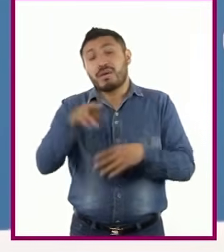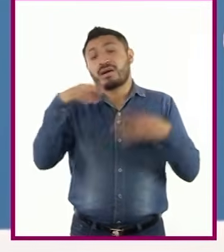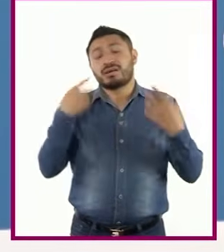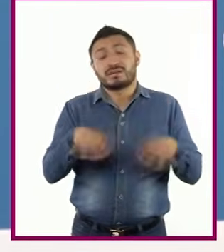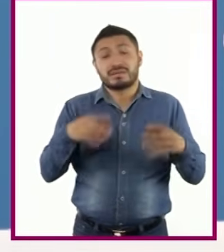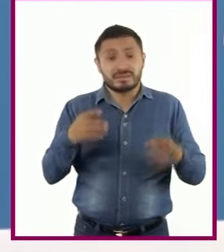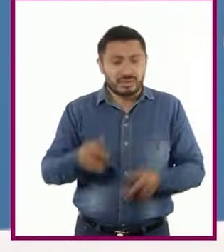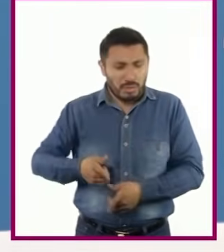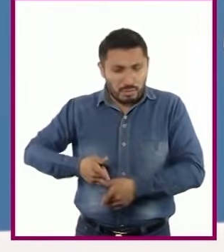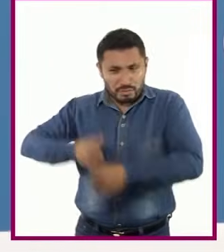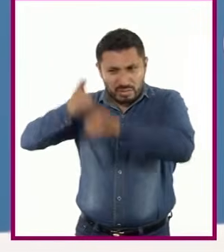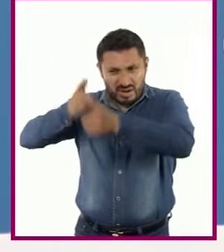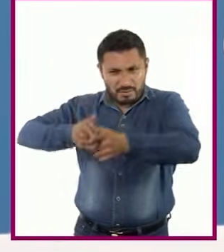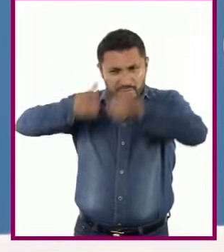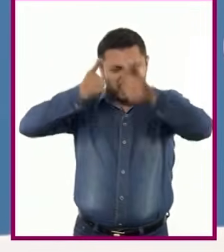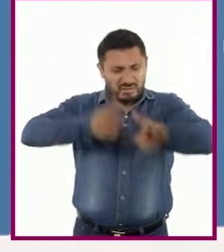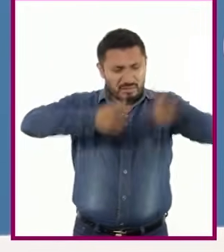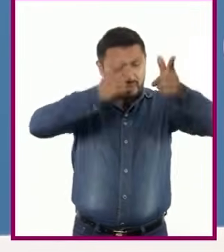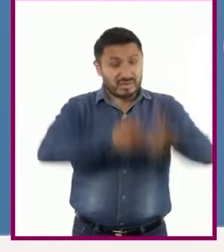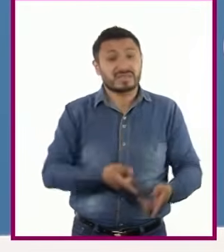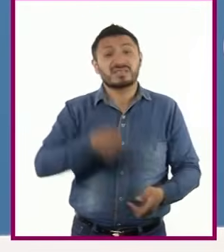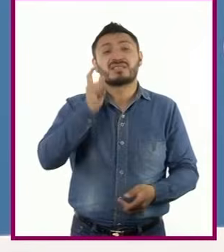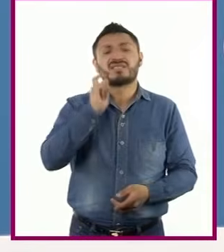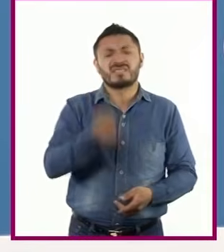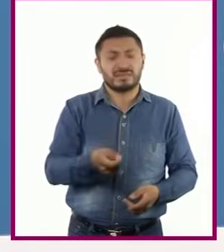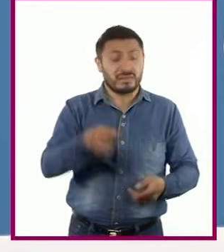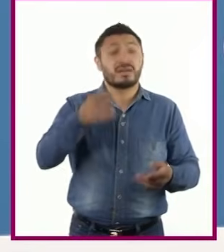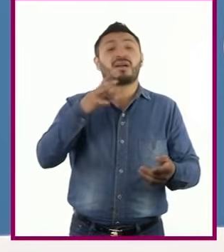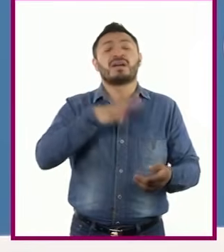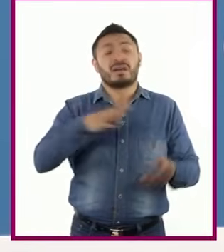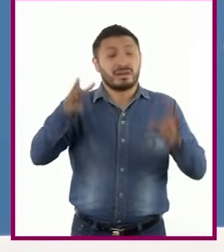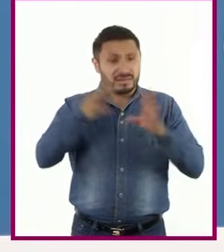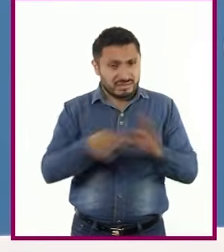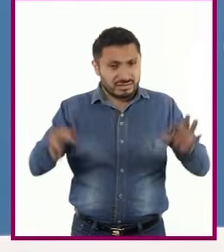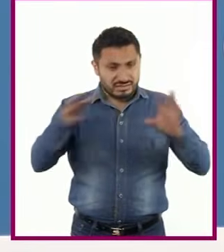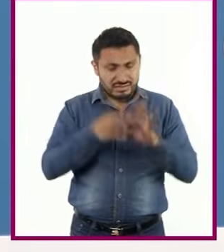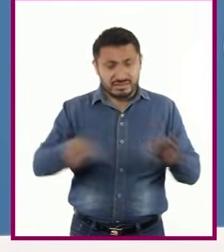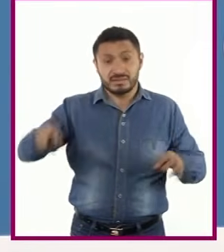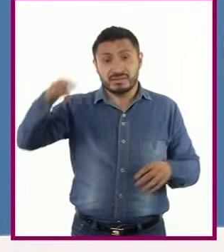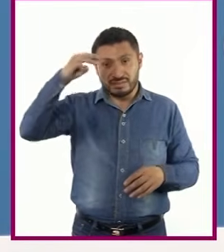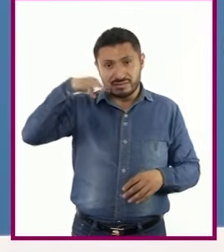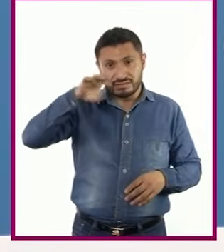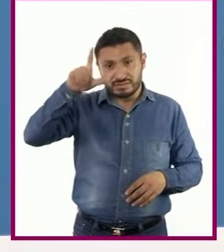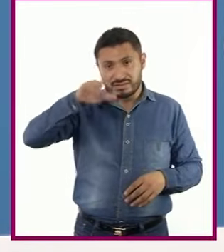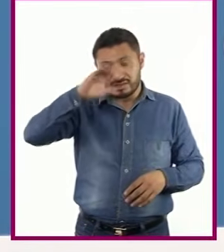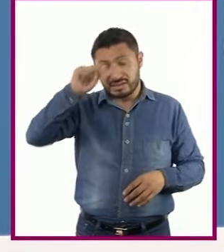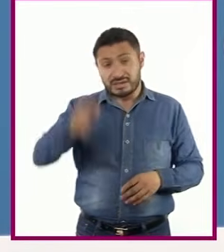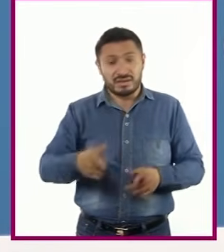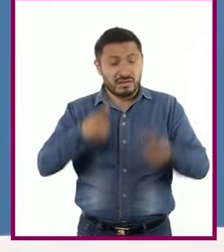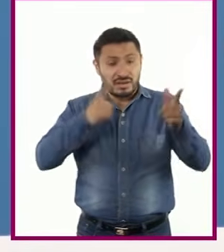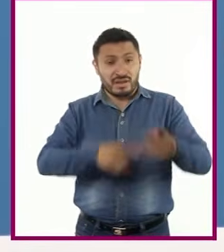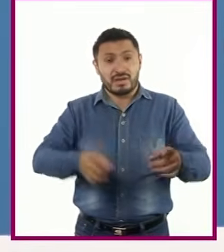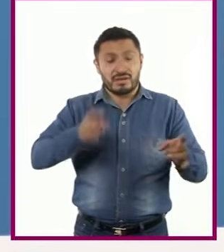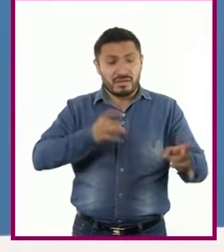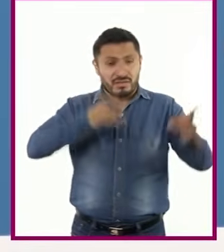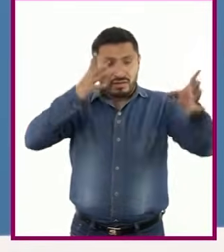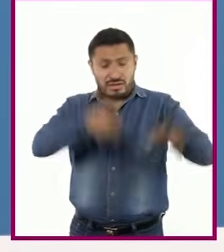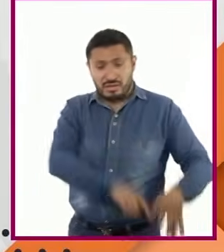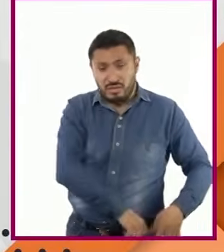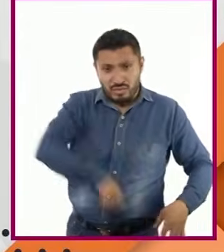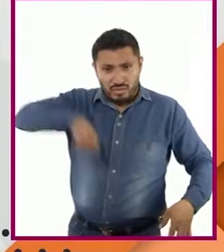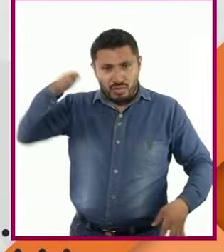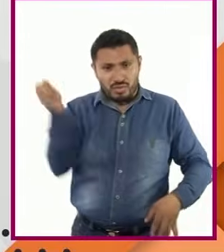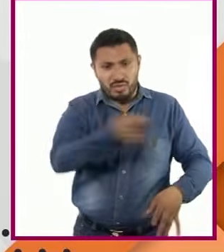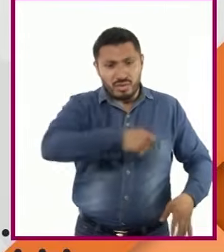del armamento occidental. Los mexicas peleaban con dardos, lanzas, arcos, flechas y